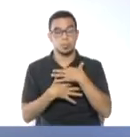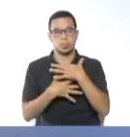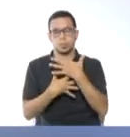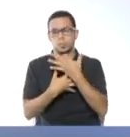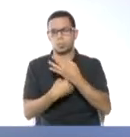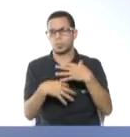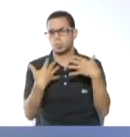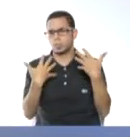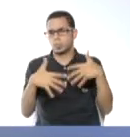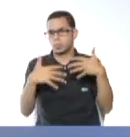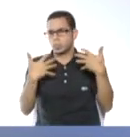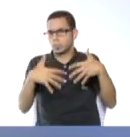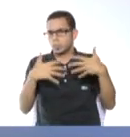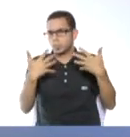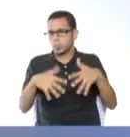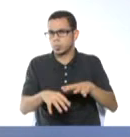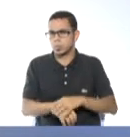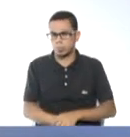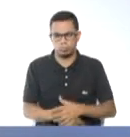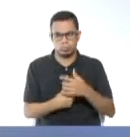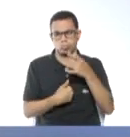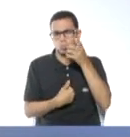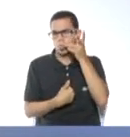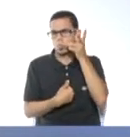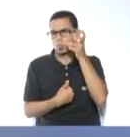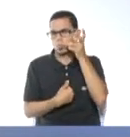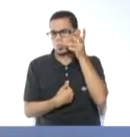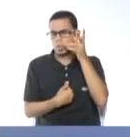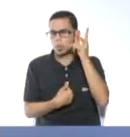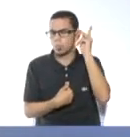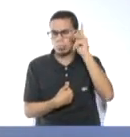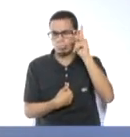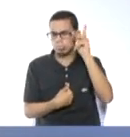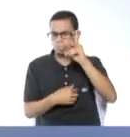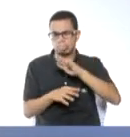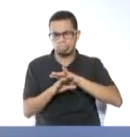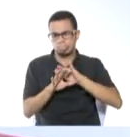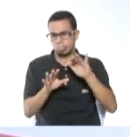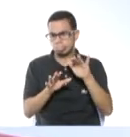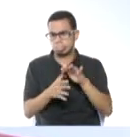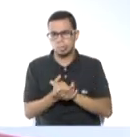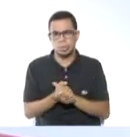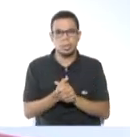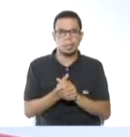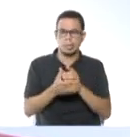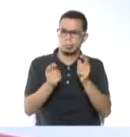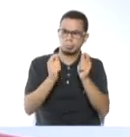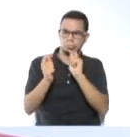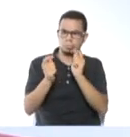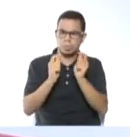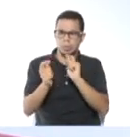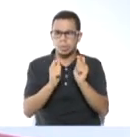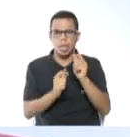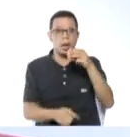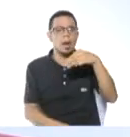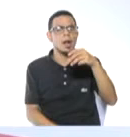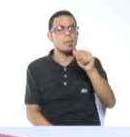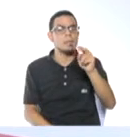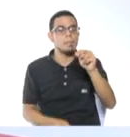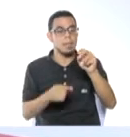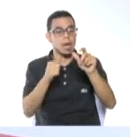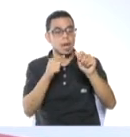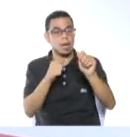interesante! Estuve escuchando, profe Eddie, y bueno, estábamos comentando acerca del manaquillay hasta